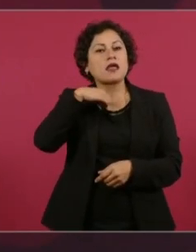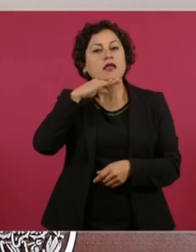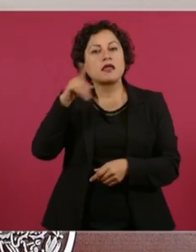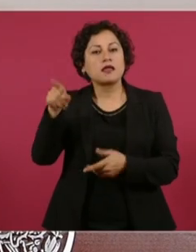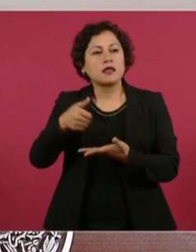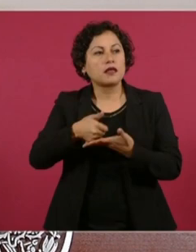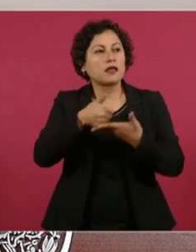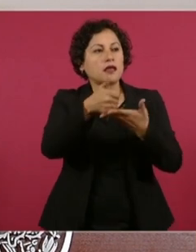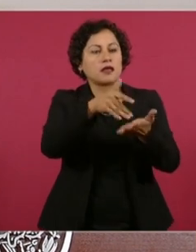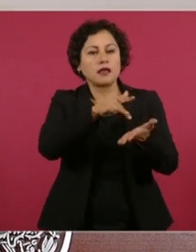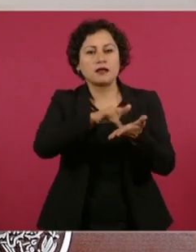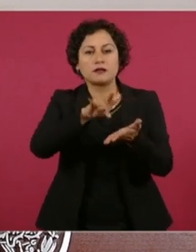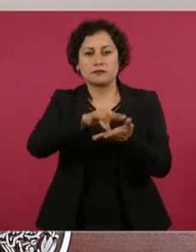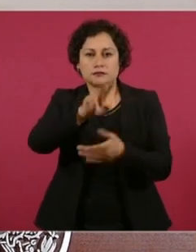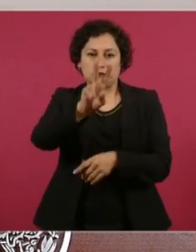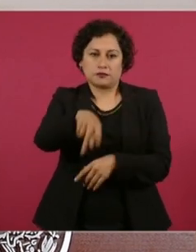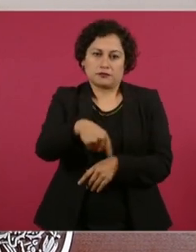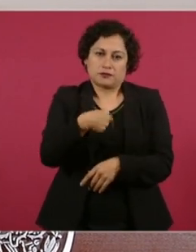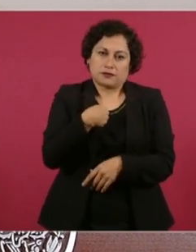Si los voy a condecorar